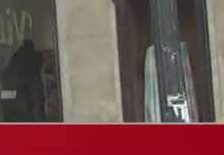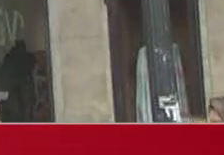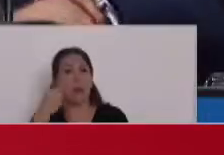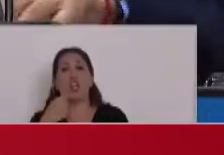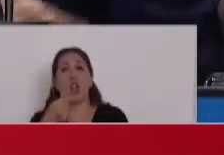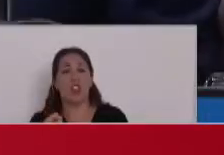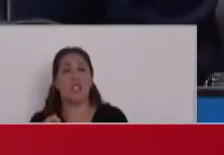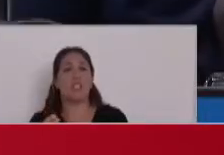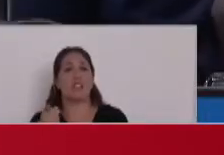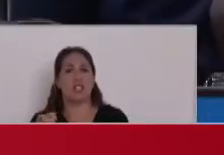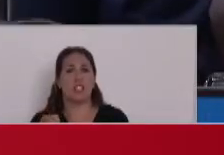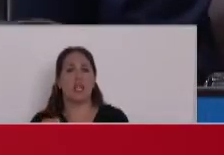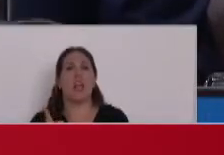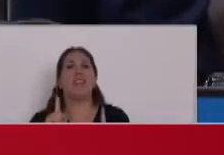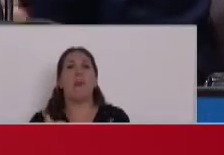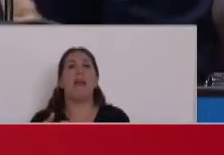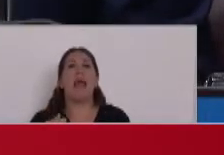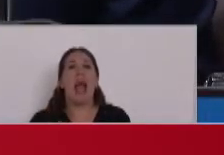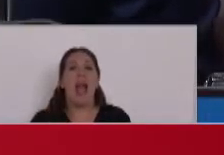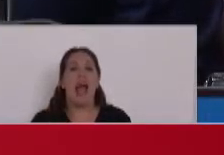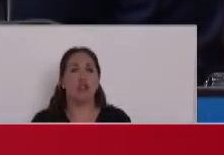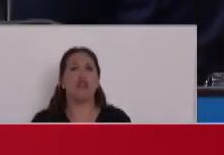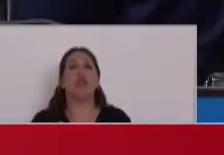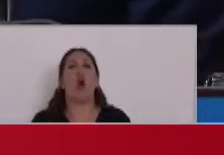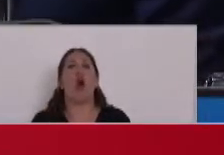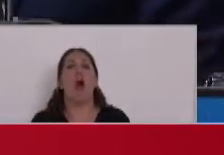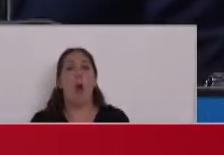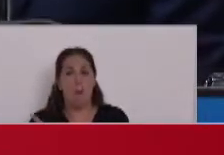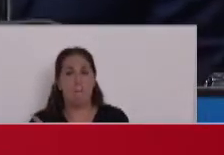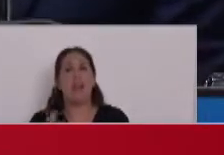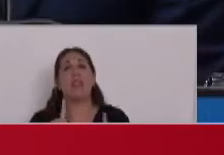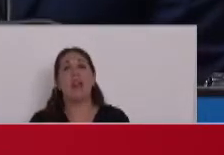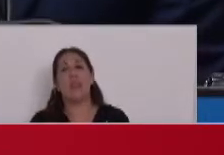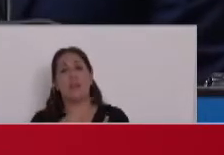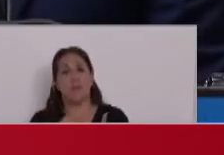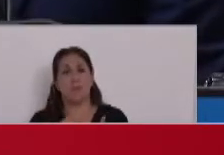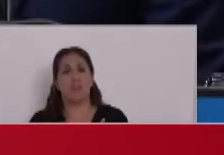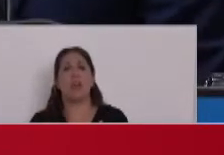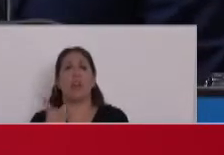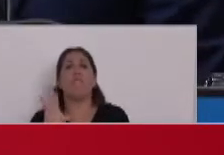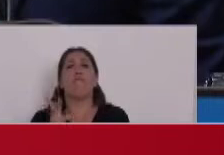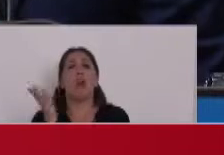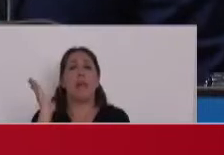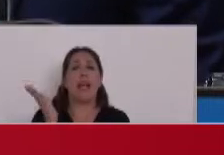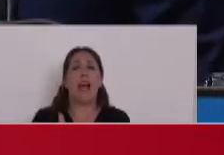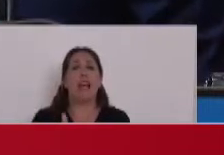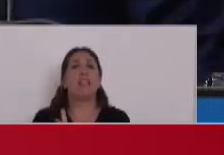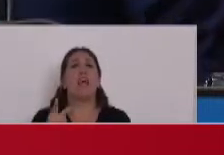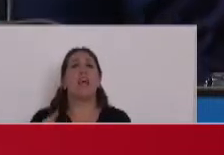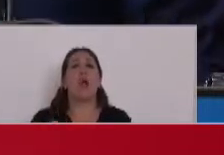los números para que el negocio no esté tan desordenado, porque lo que uno ve cuando entra a la contabilidad